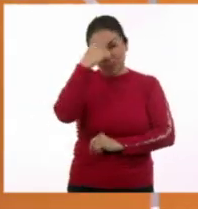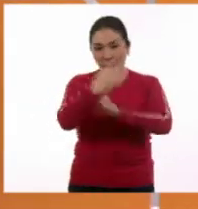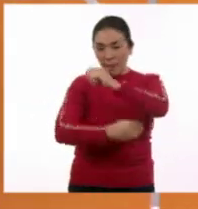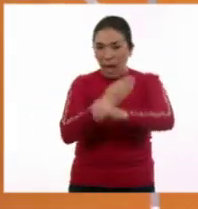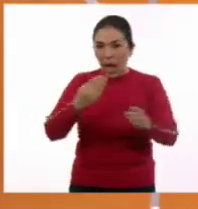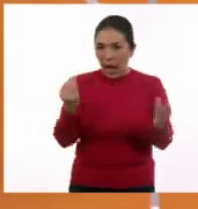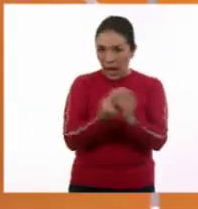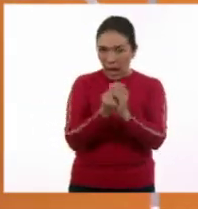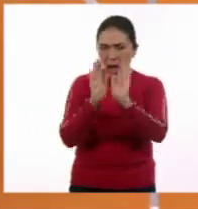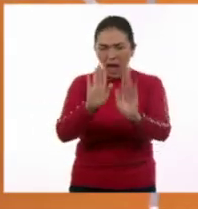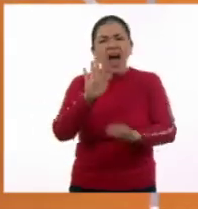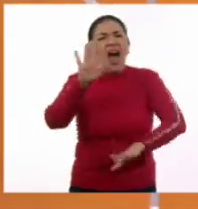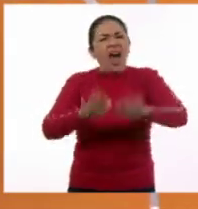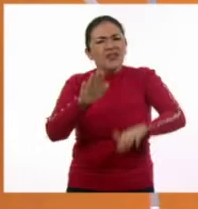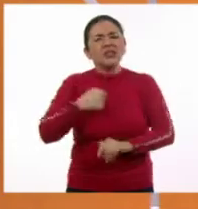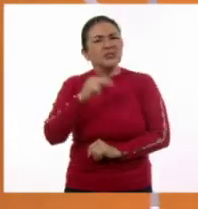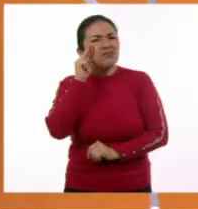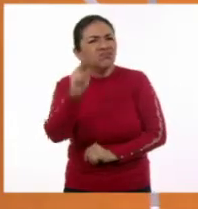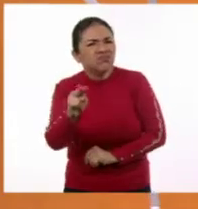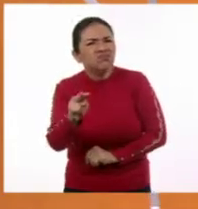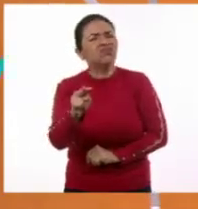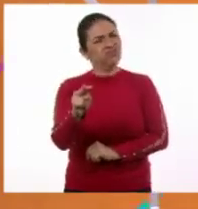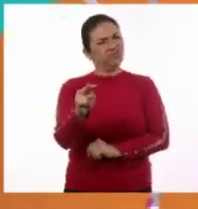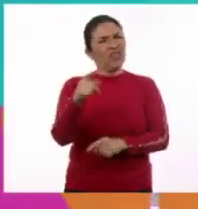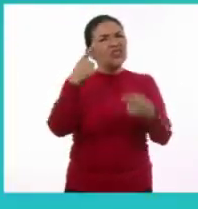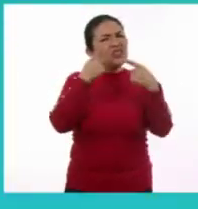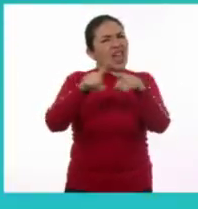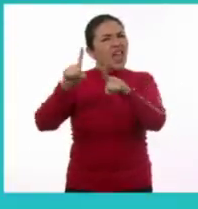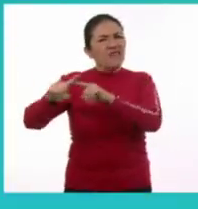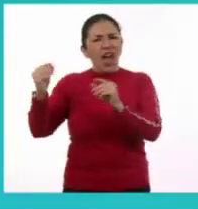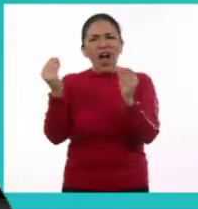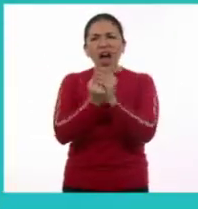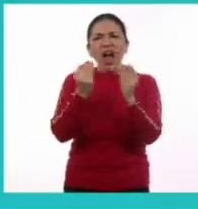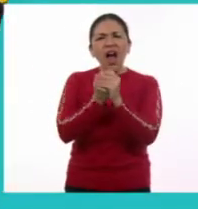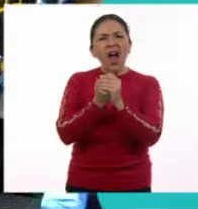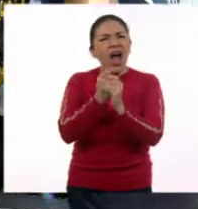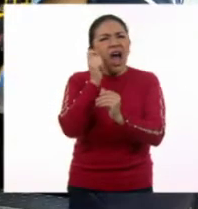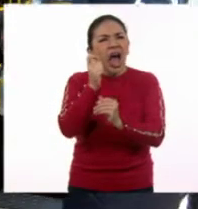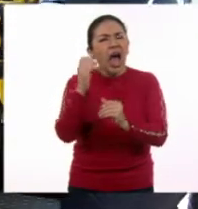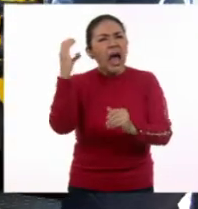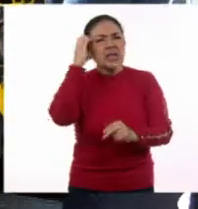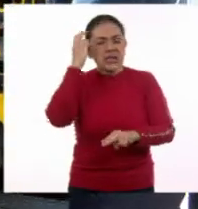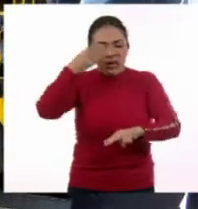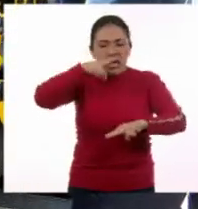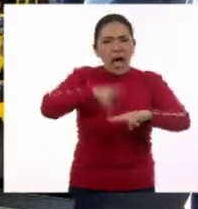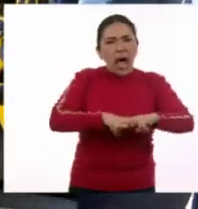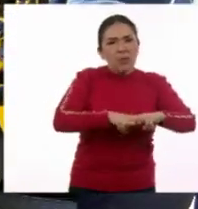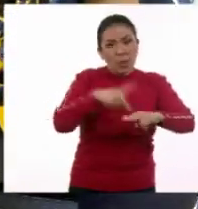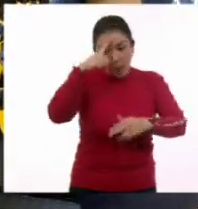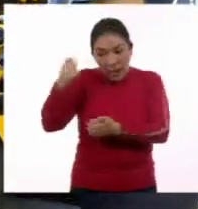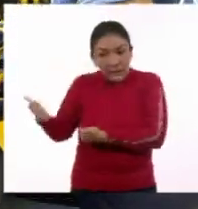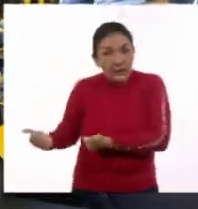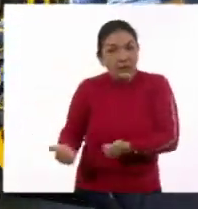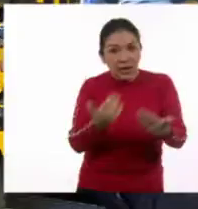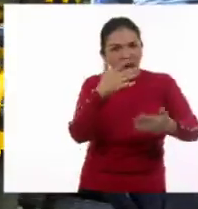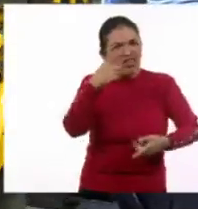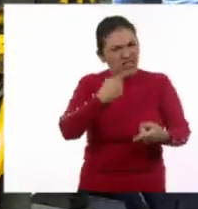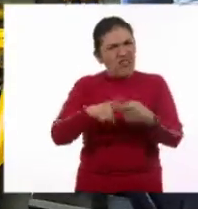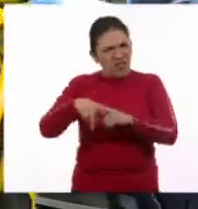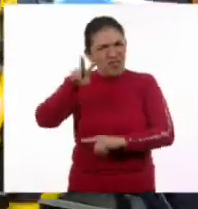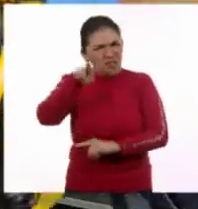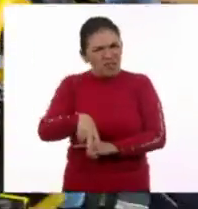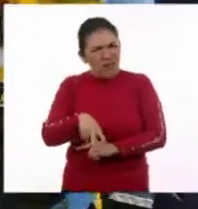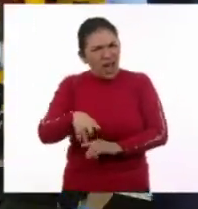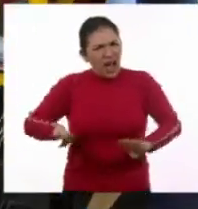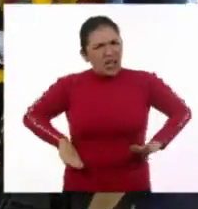vendajes pero yo también he visto que hay diferentes tipos de camillas que se utiliza si es verdad si